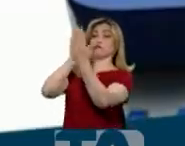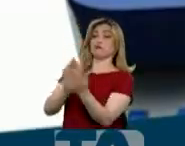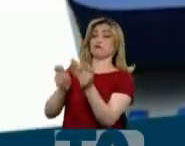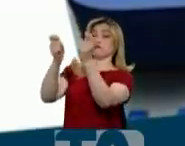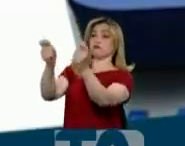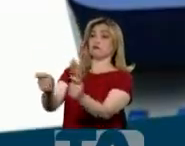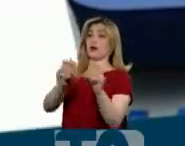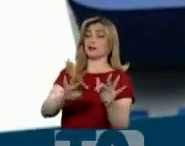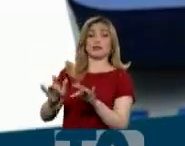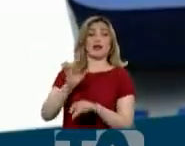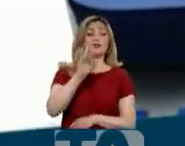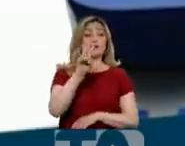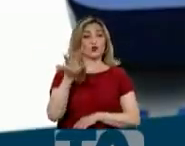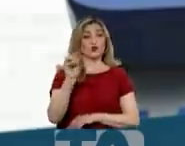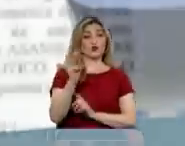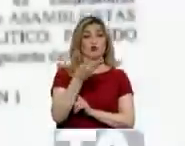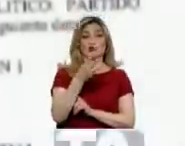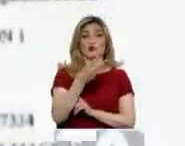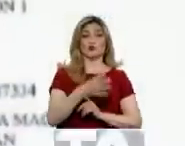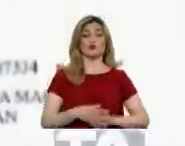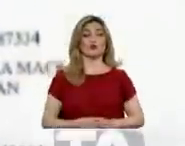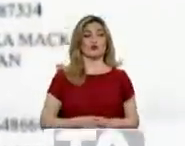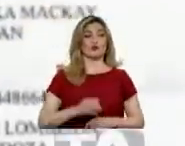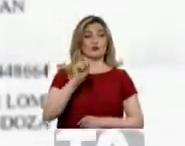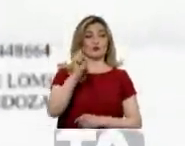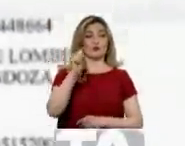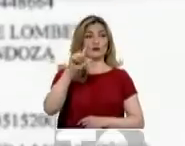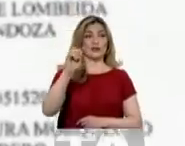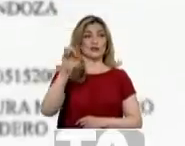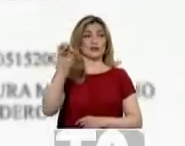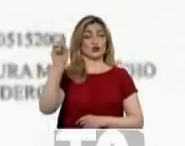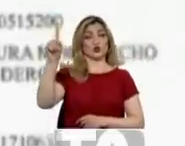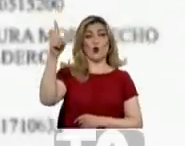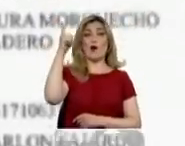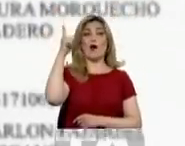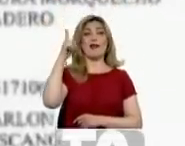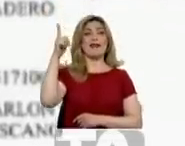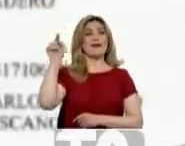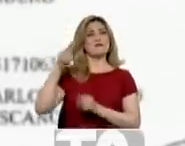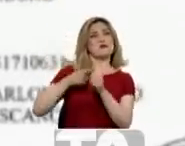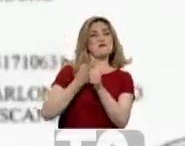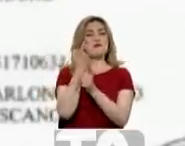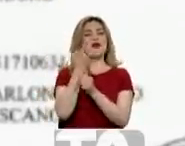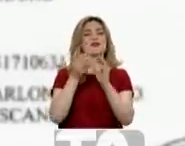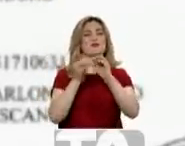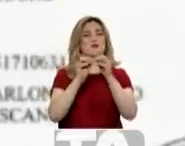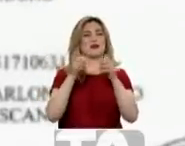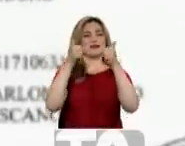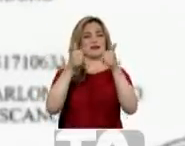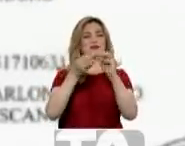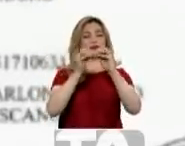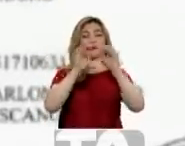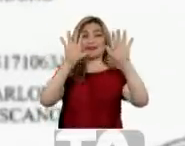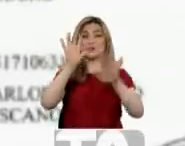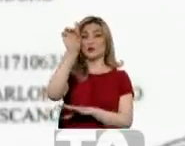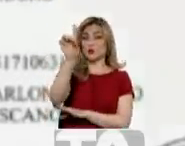720 lo hicieron a través del sistema informático como daniel salcedo bonilla quien aparece encabezando la lista de candidatos a la asamblea por la circunscripción